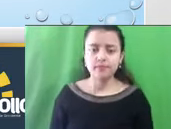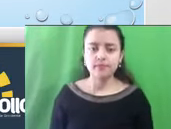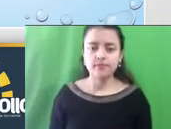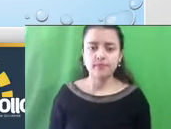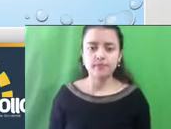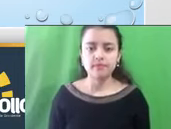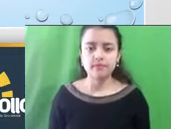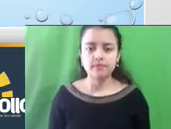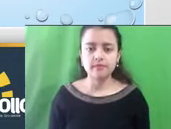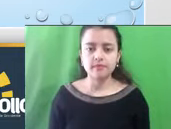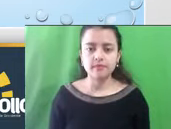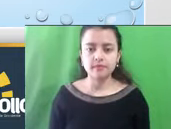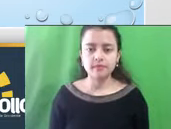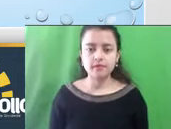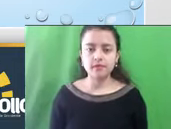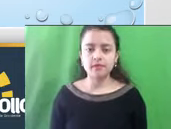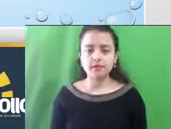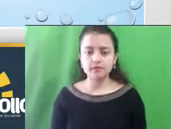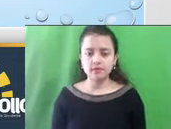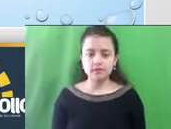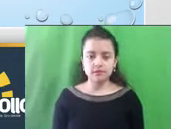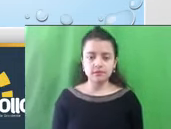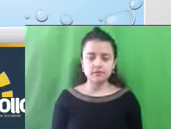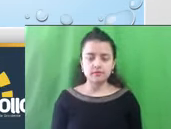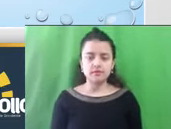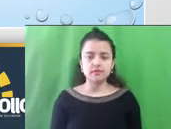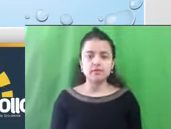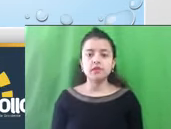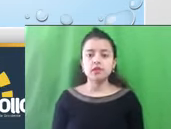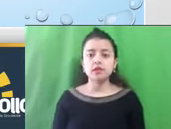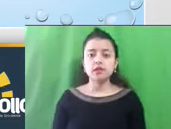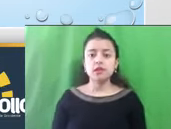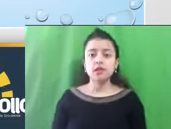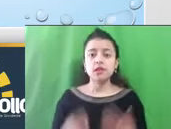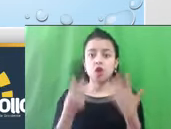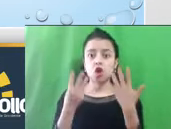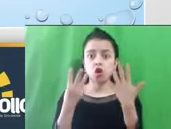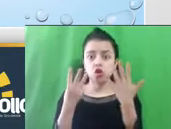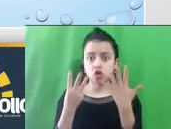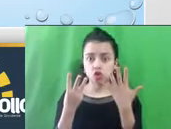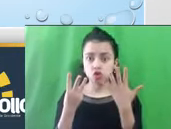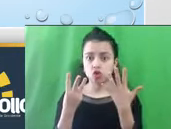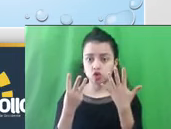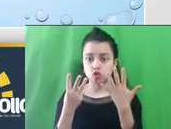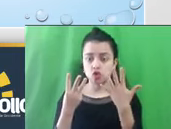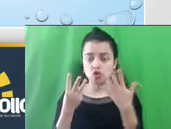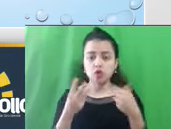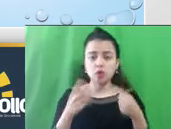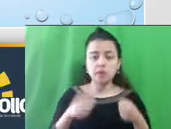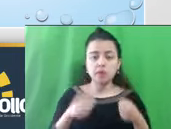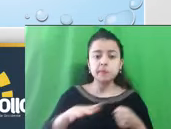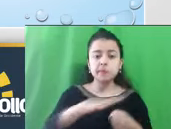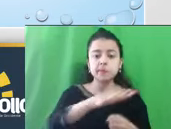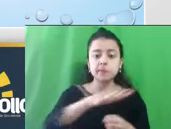En resumen, los 8 funcionarios que estamos en la sugerencia de mercado de venta, estamos